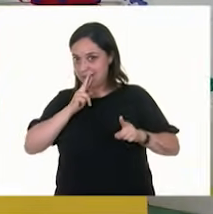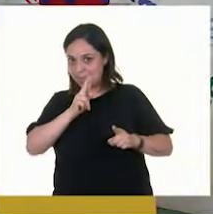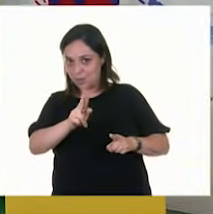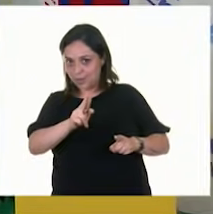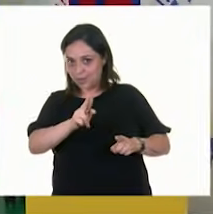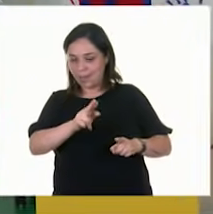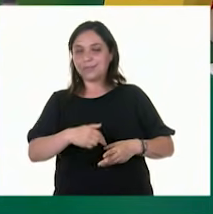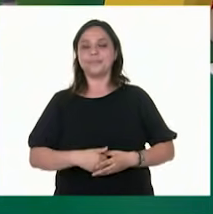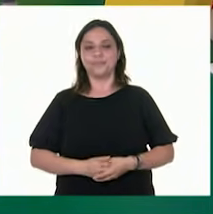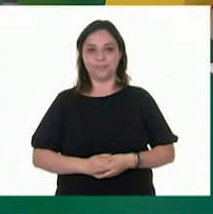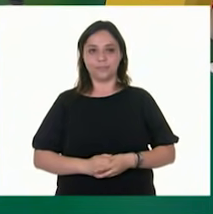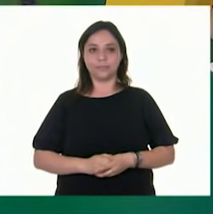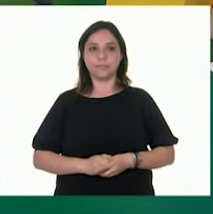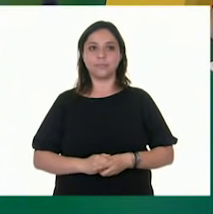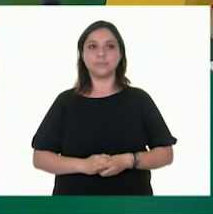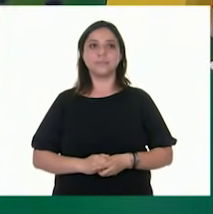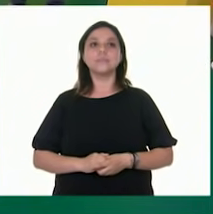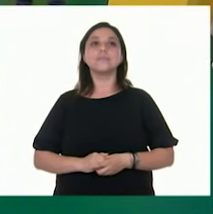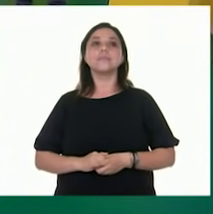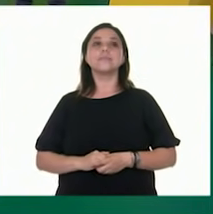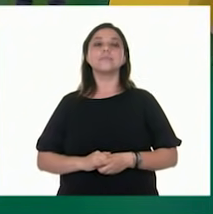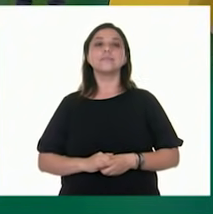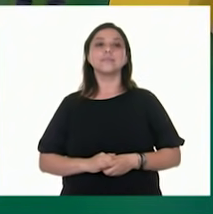ver. Siguiente dice,